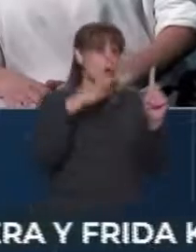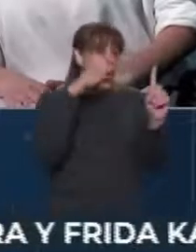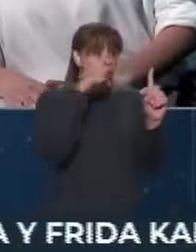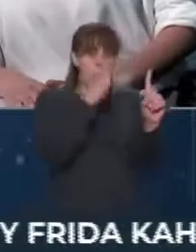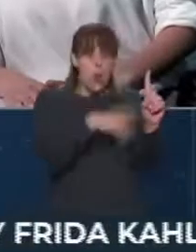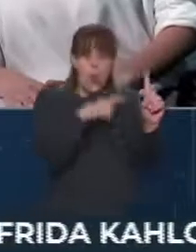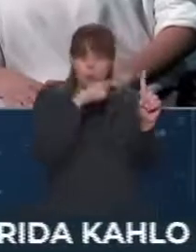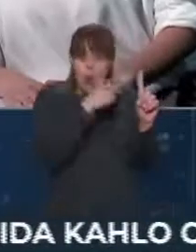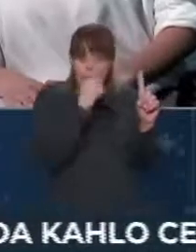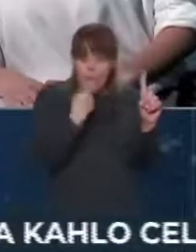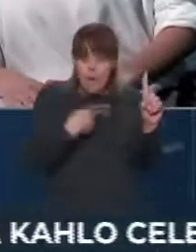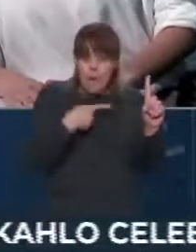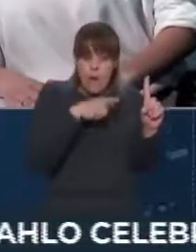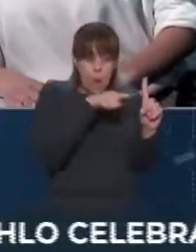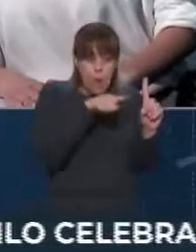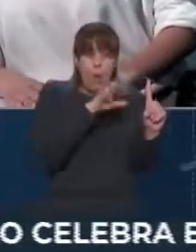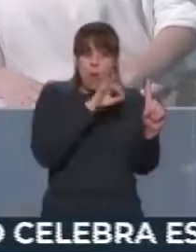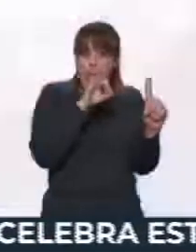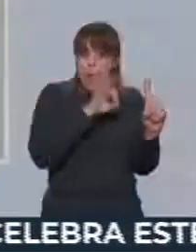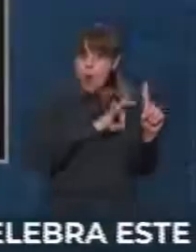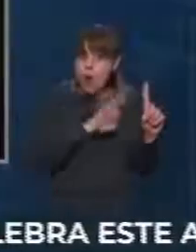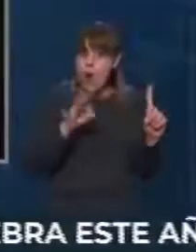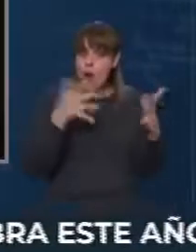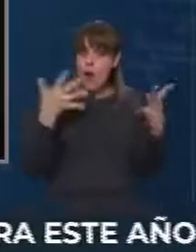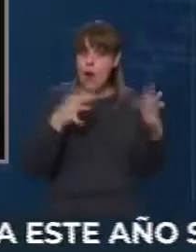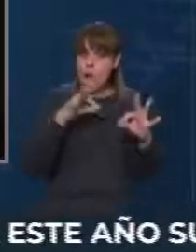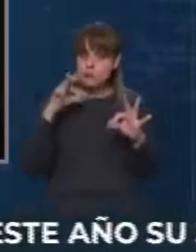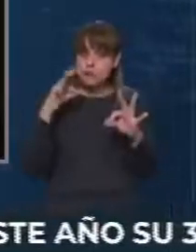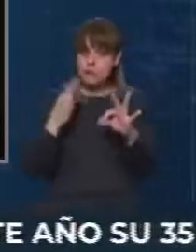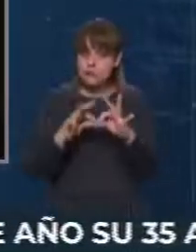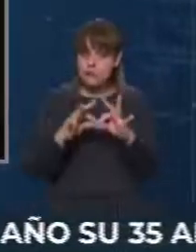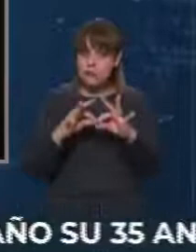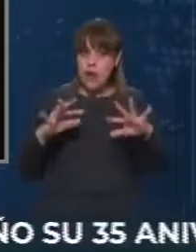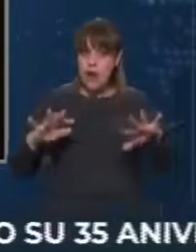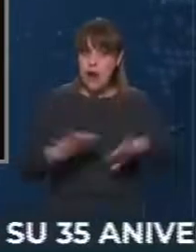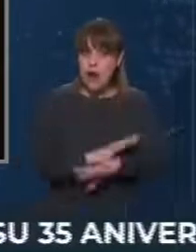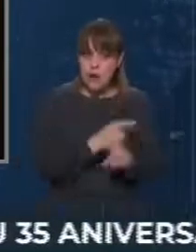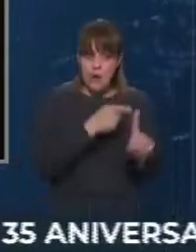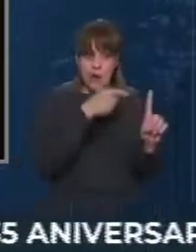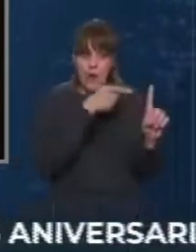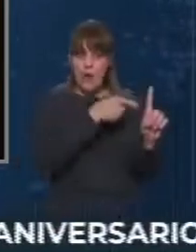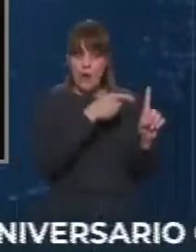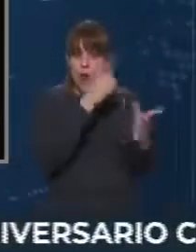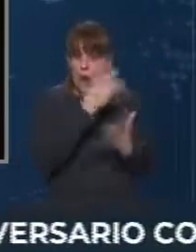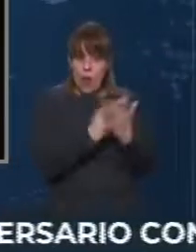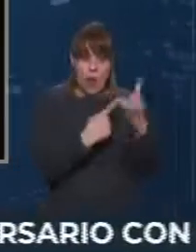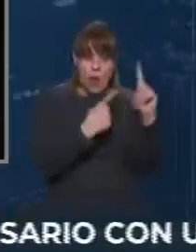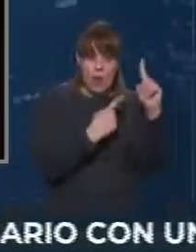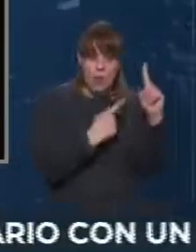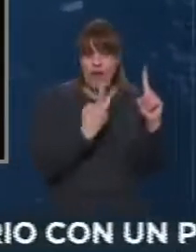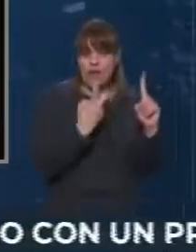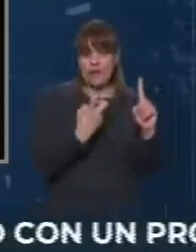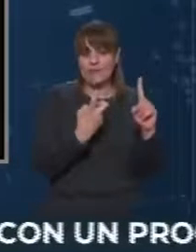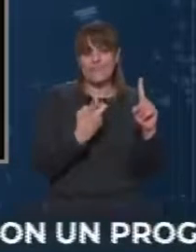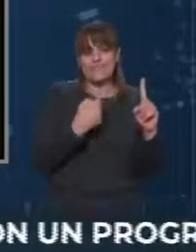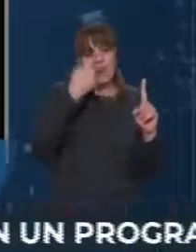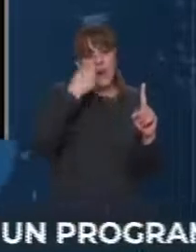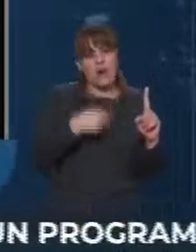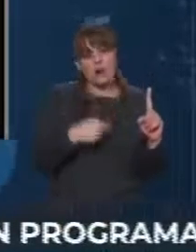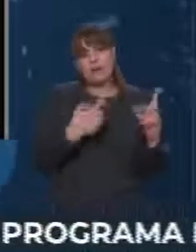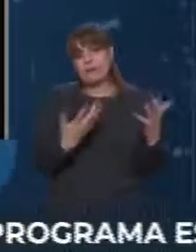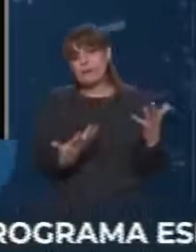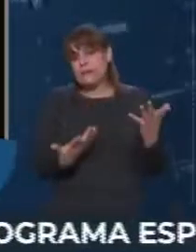que esta persona garantice una transformación o un cambio en un poder, en este caso en el Poder Judicial. Eso yo creo que no podemos